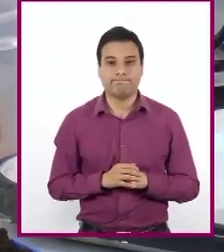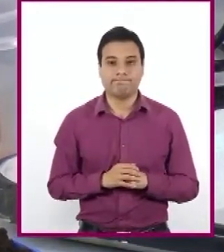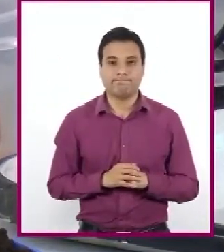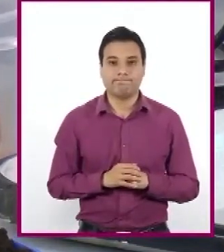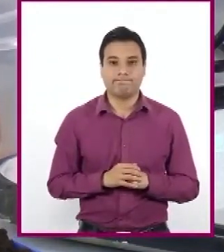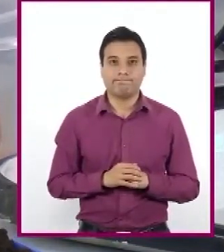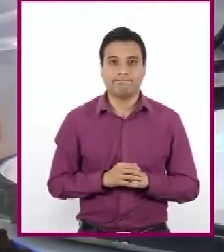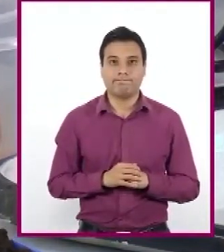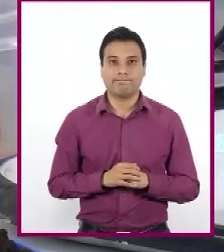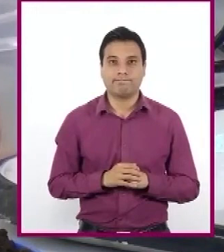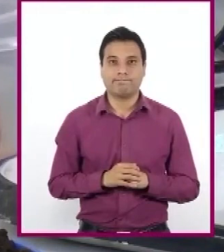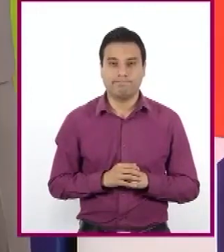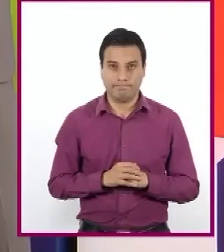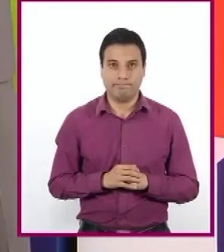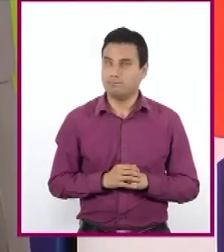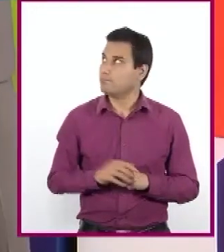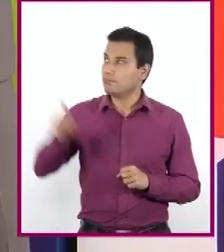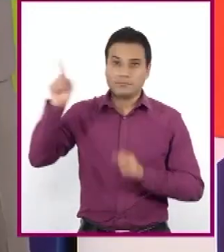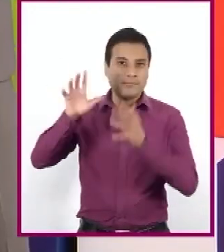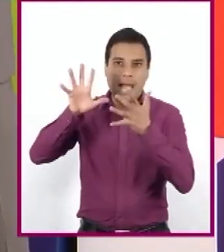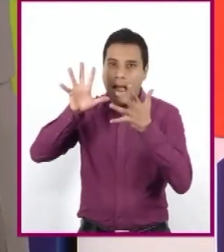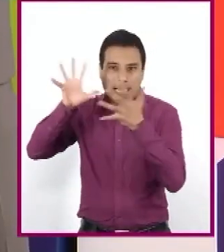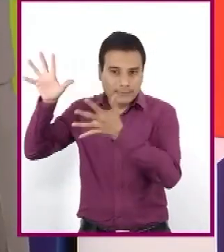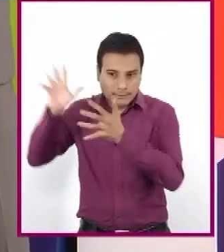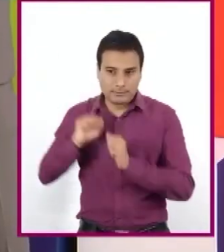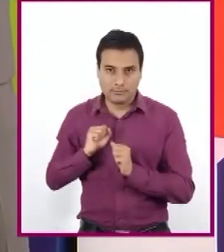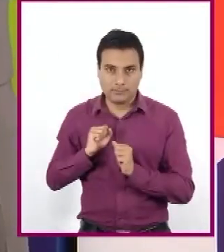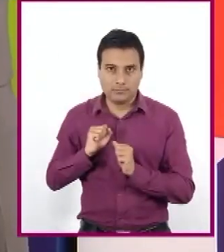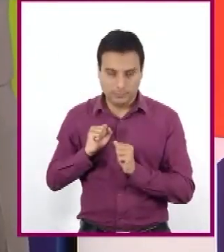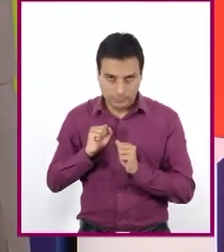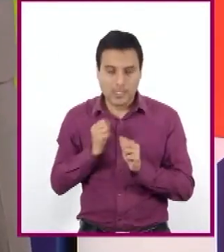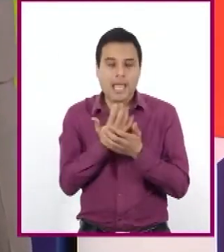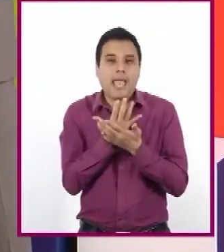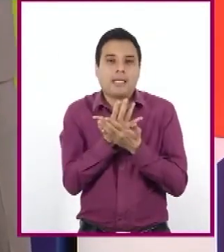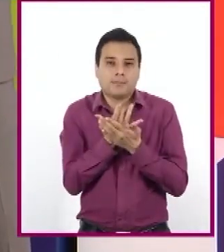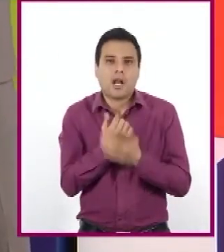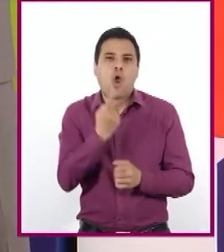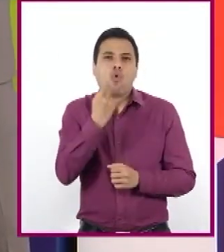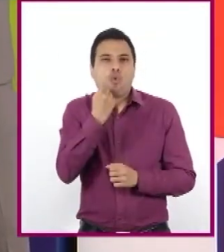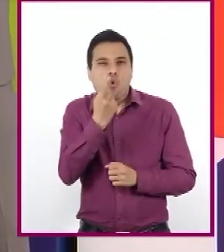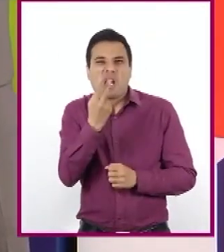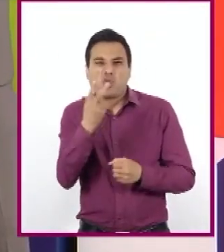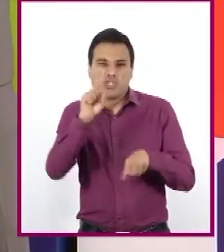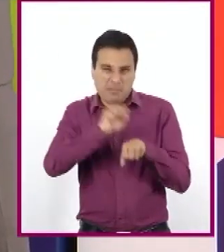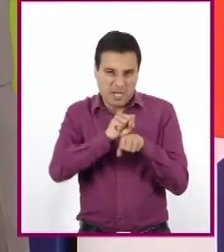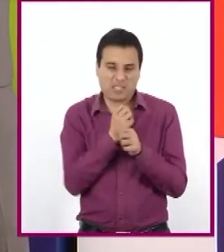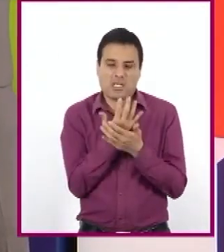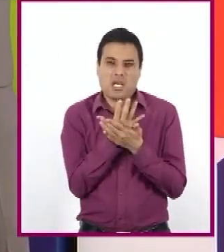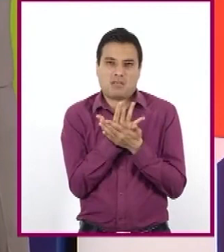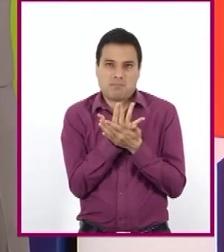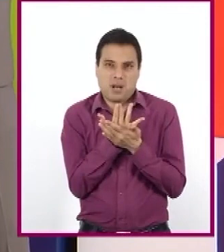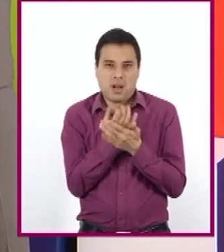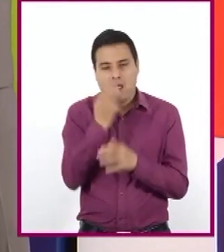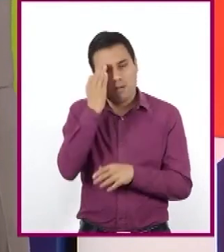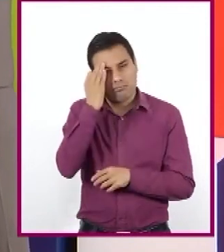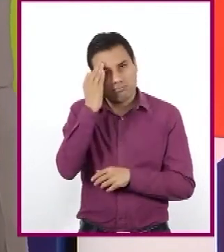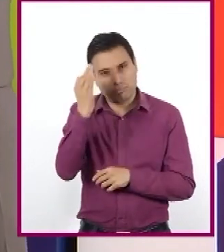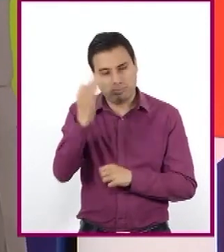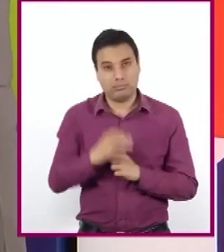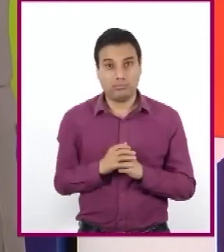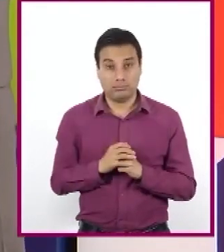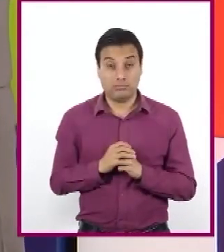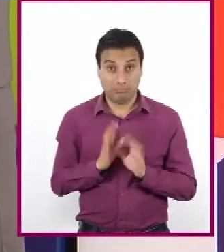Y lo demás va a quedar afuera del recipiente. Vamos a esperar 1 o 2 semanas y después de este tiempo, si todo sale